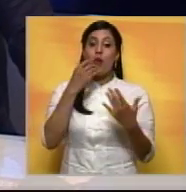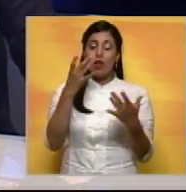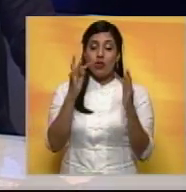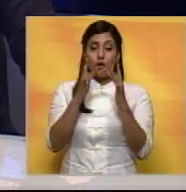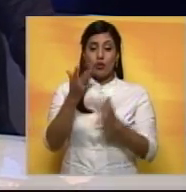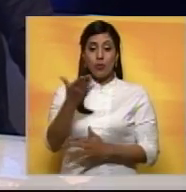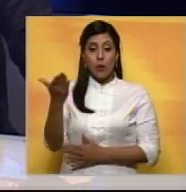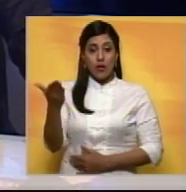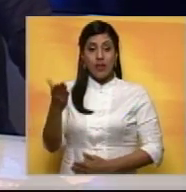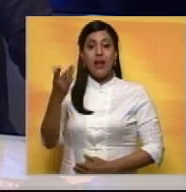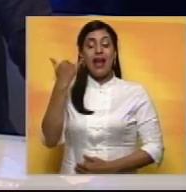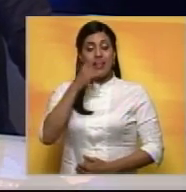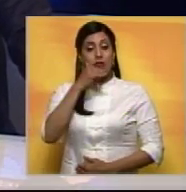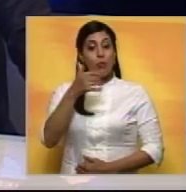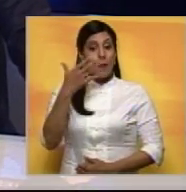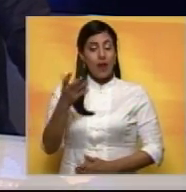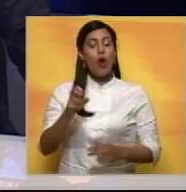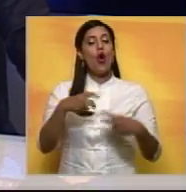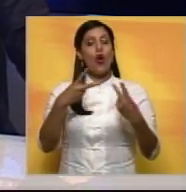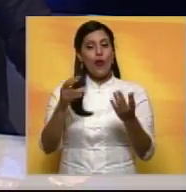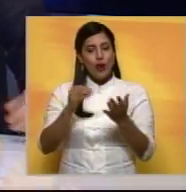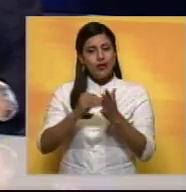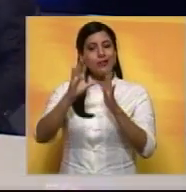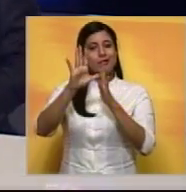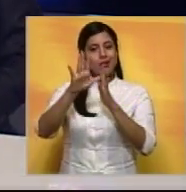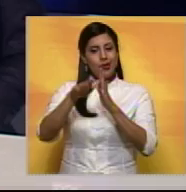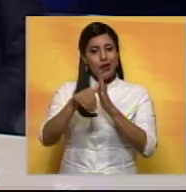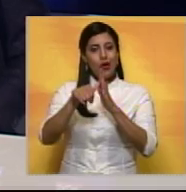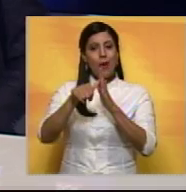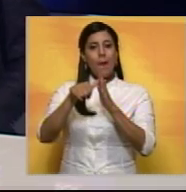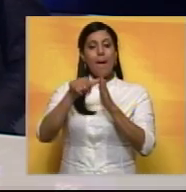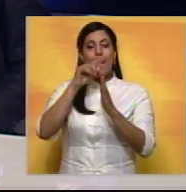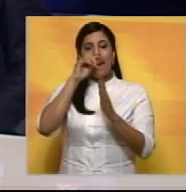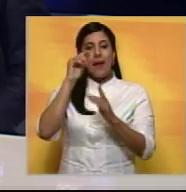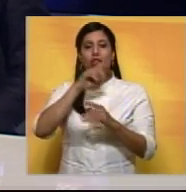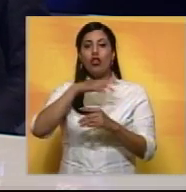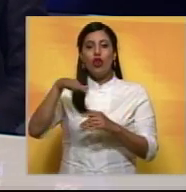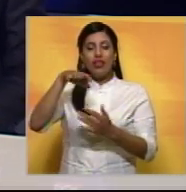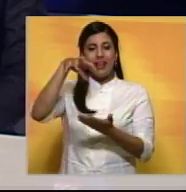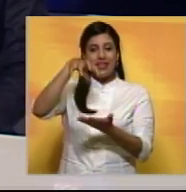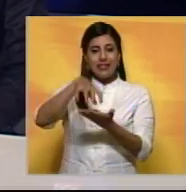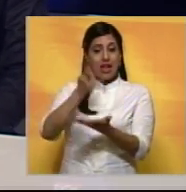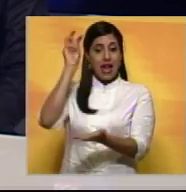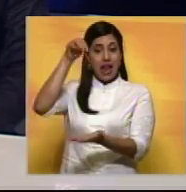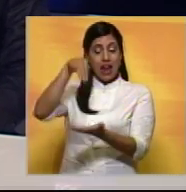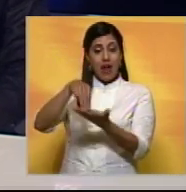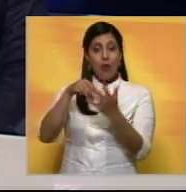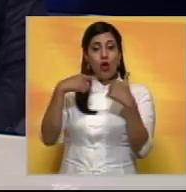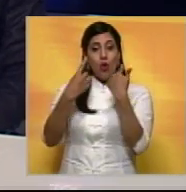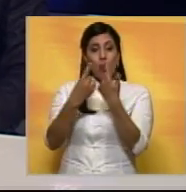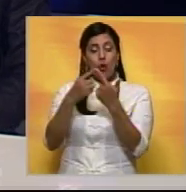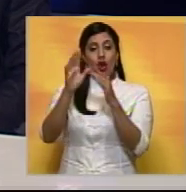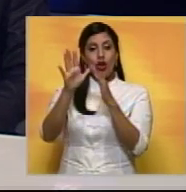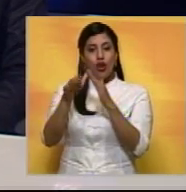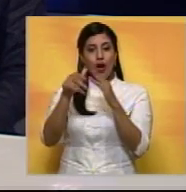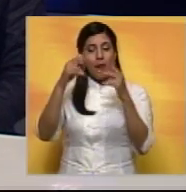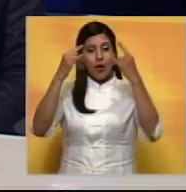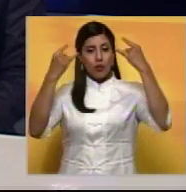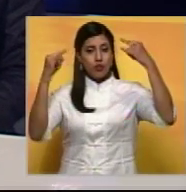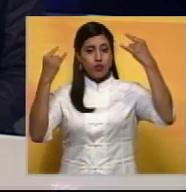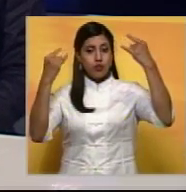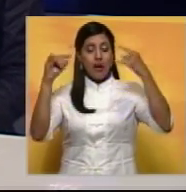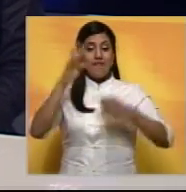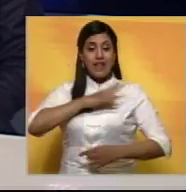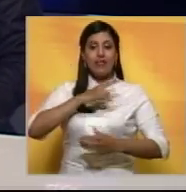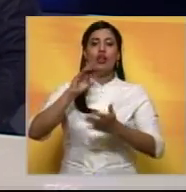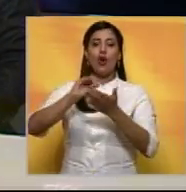presente emisión, les informamos que nuevamente fue robada la estación El Picacho en el estado Aragua, donde se encuentran ubicadas las antenas de transmisión